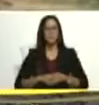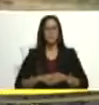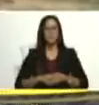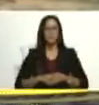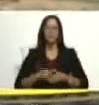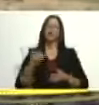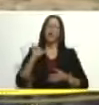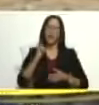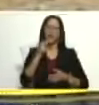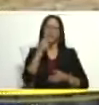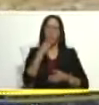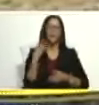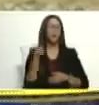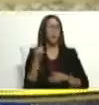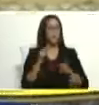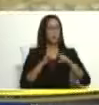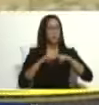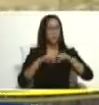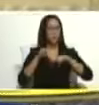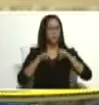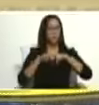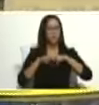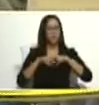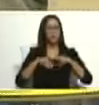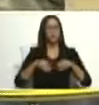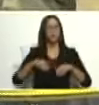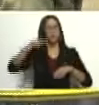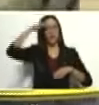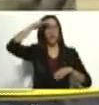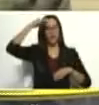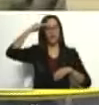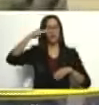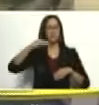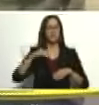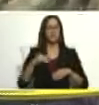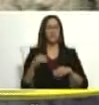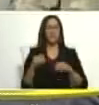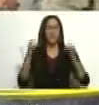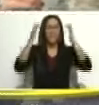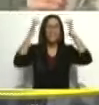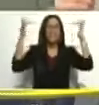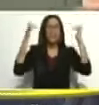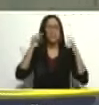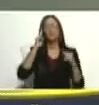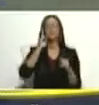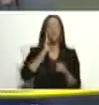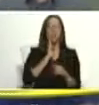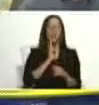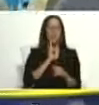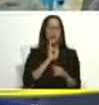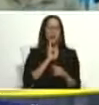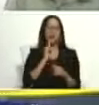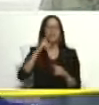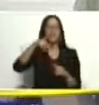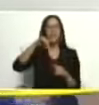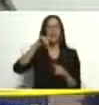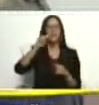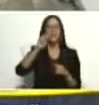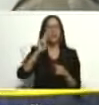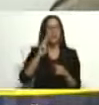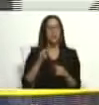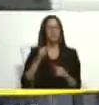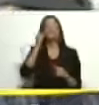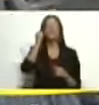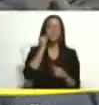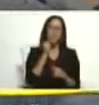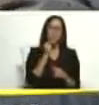Hay que ver cómo se construyeron los ejércitos y el genio de Bolívar, de Piar, de